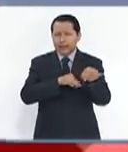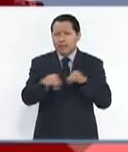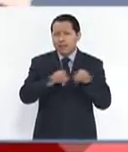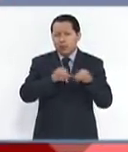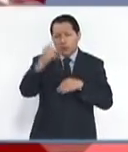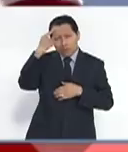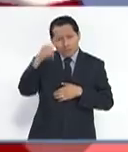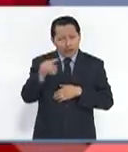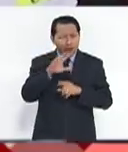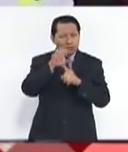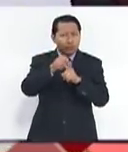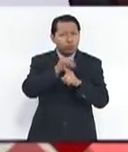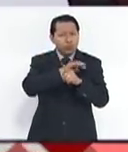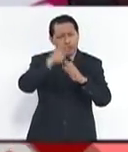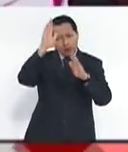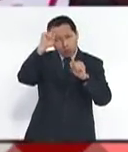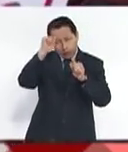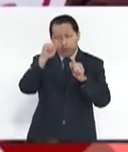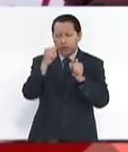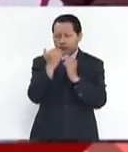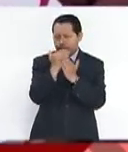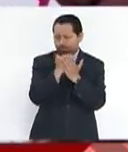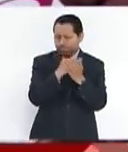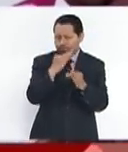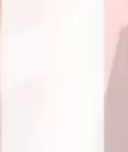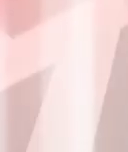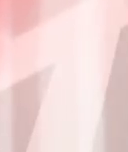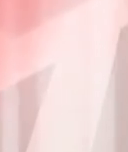para lograr un acuerdo de principio.